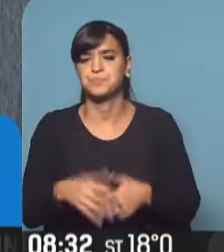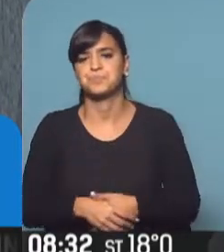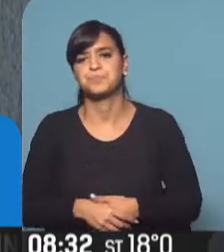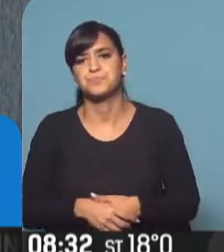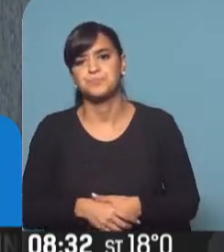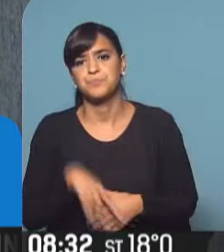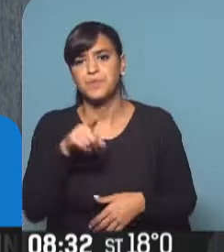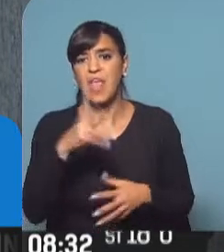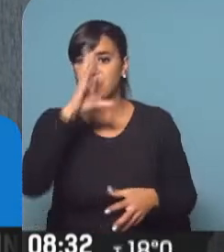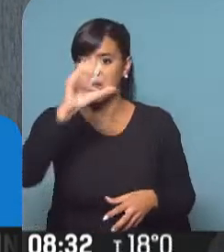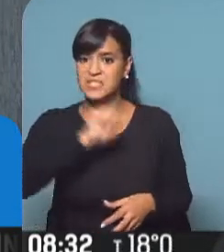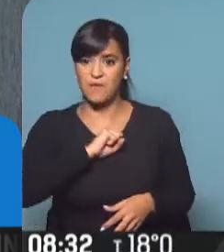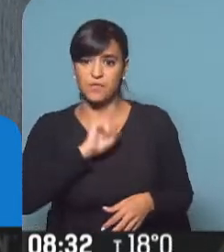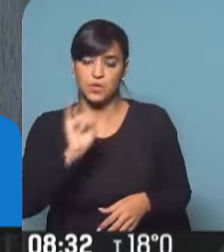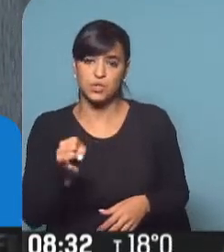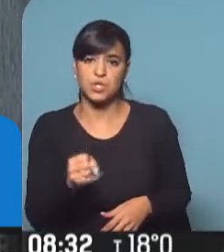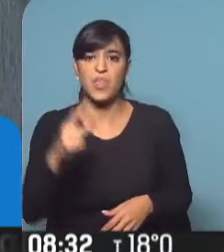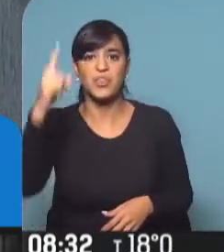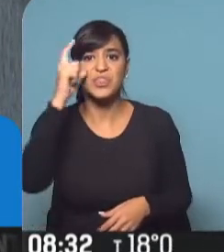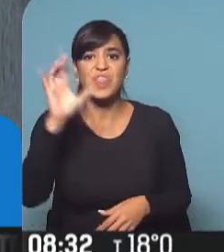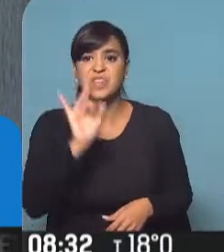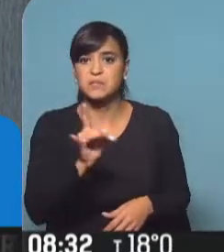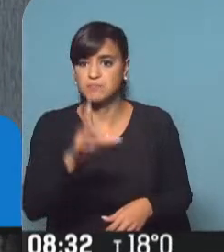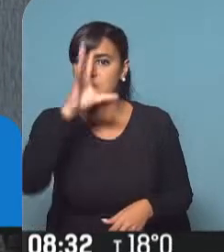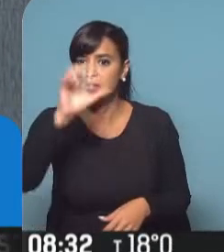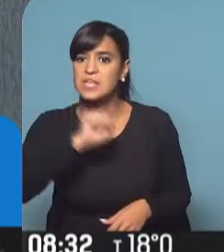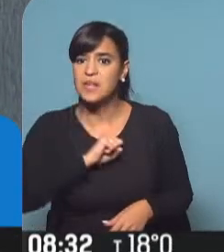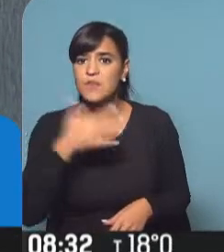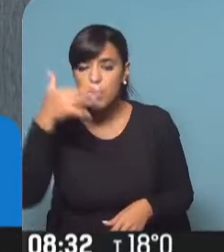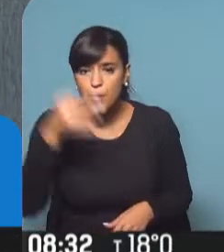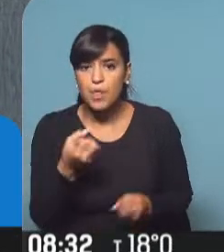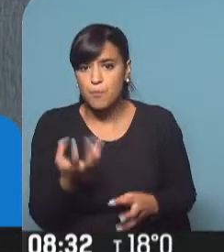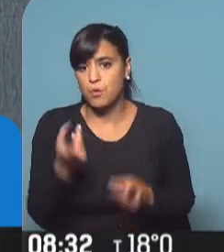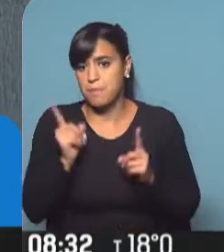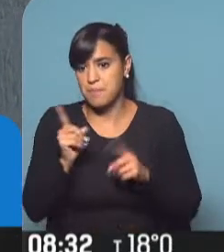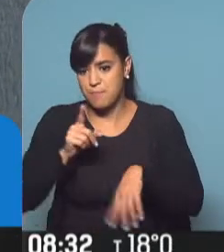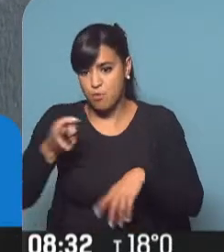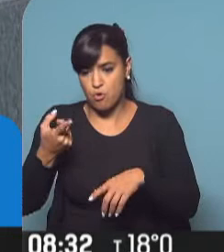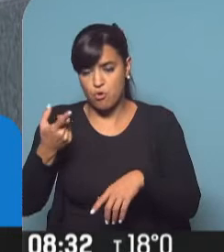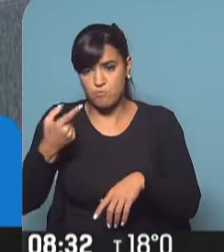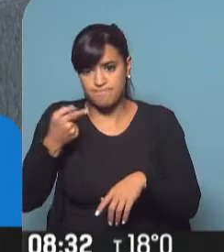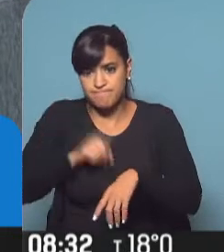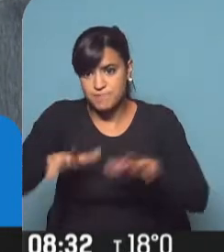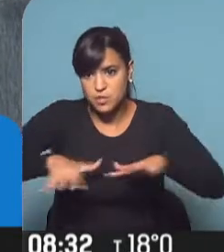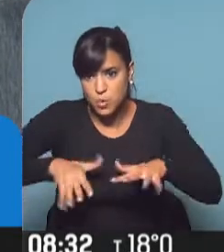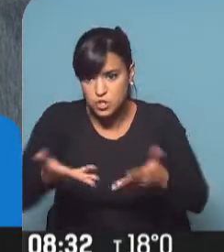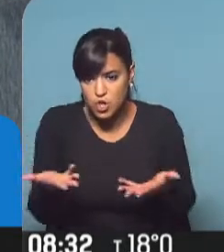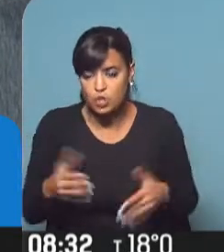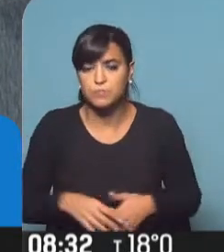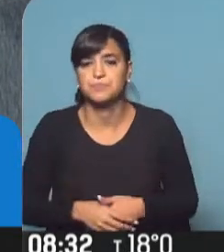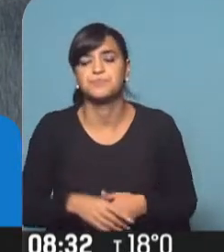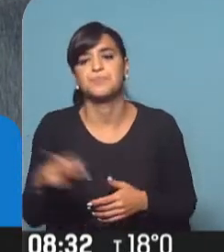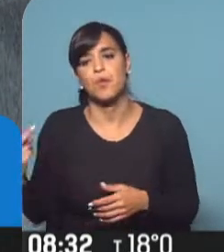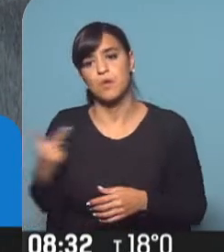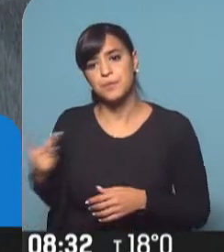va a ser un desafío cuando se asuma el 10 de diciembre va a ser un verdadero desafío por esto que estamos pasando y de alguna manera con maría